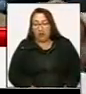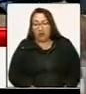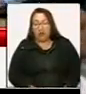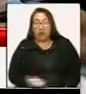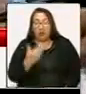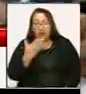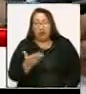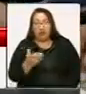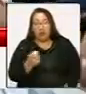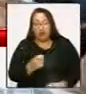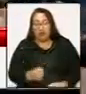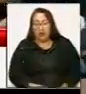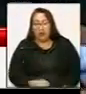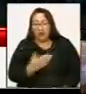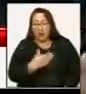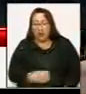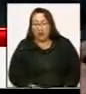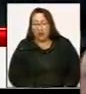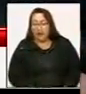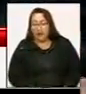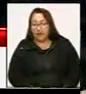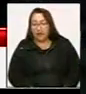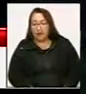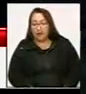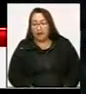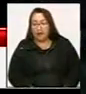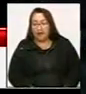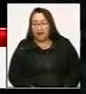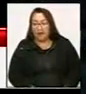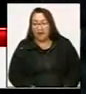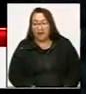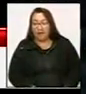Muchas gracias, presidente, congresista.